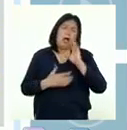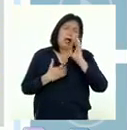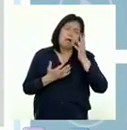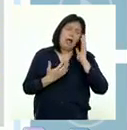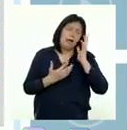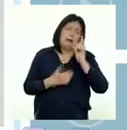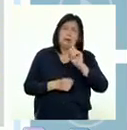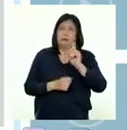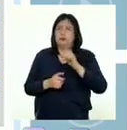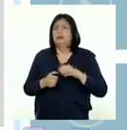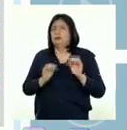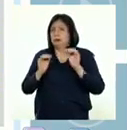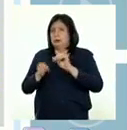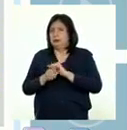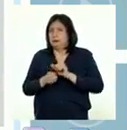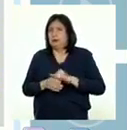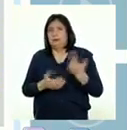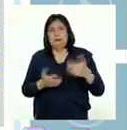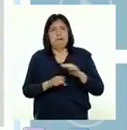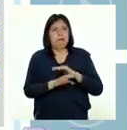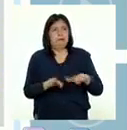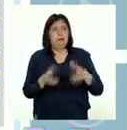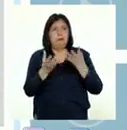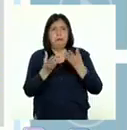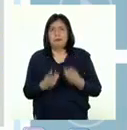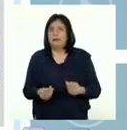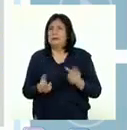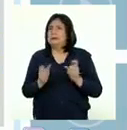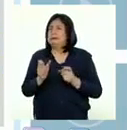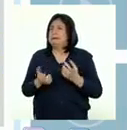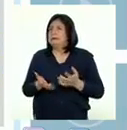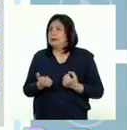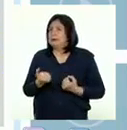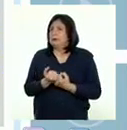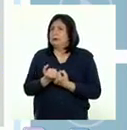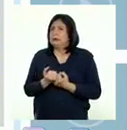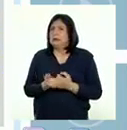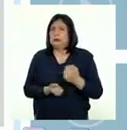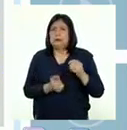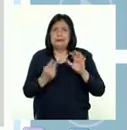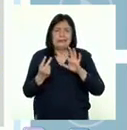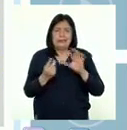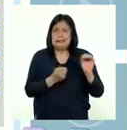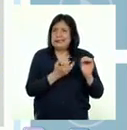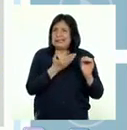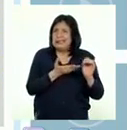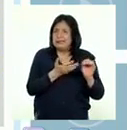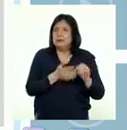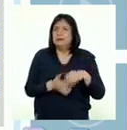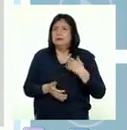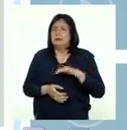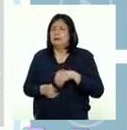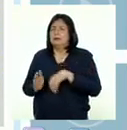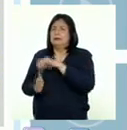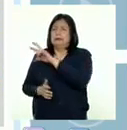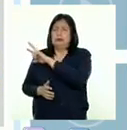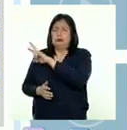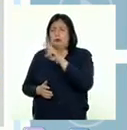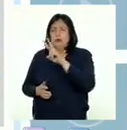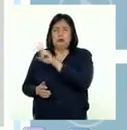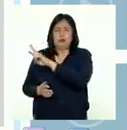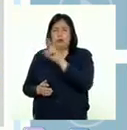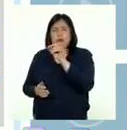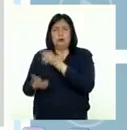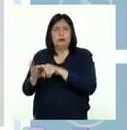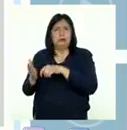discursos. Pero el encuentro terminó con poco entusiasmo. Solo 70 de los casi 200 países que